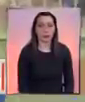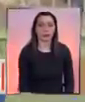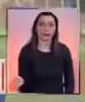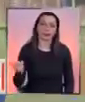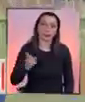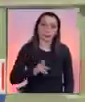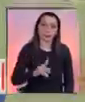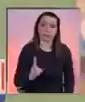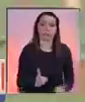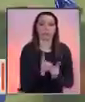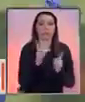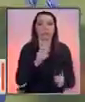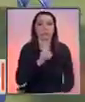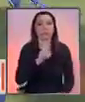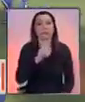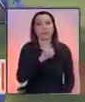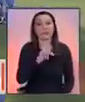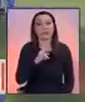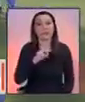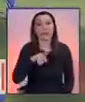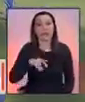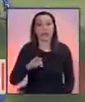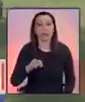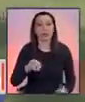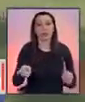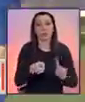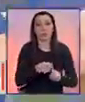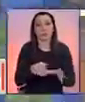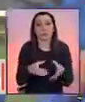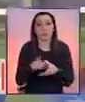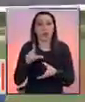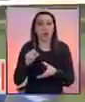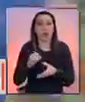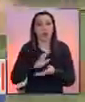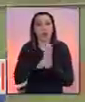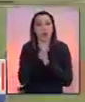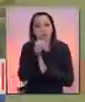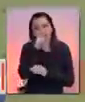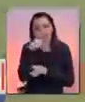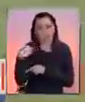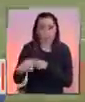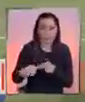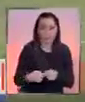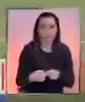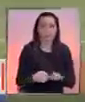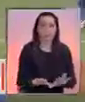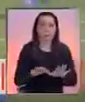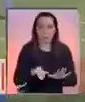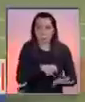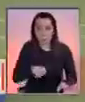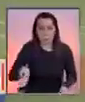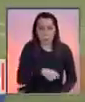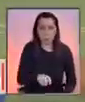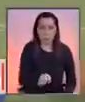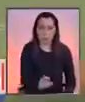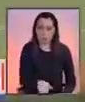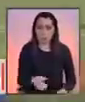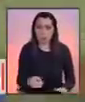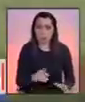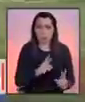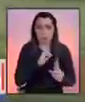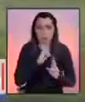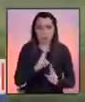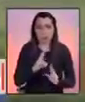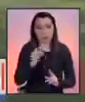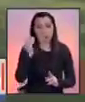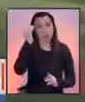Volvemos a encontrarnos con Severino. Jugó un partido por el equipo de Colo-Colo de todos los tiempos. Mantiene la magia intacta. El resultado, una